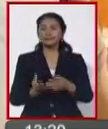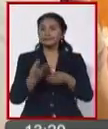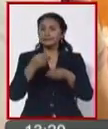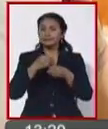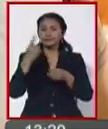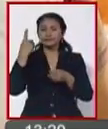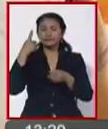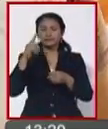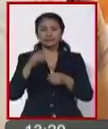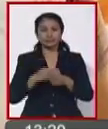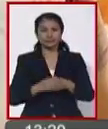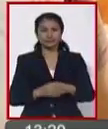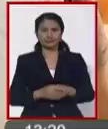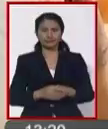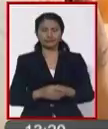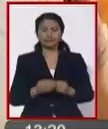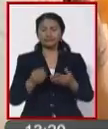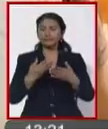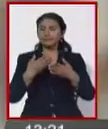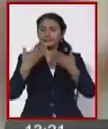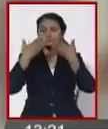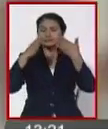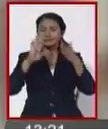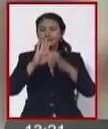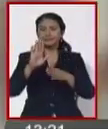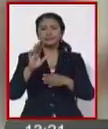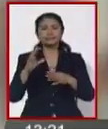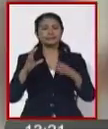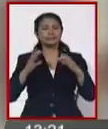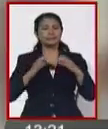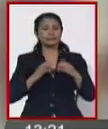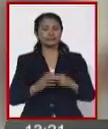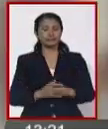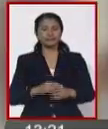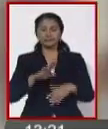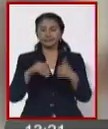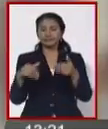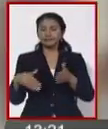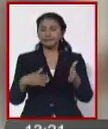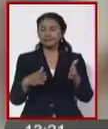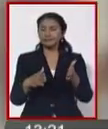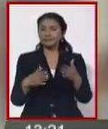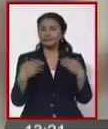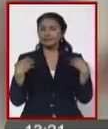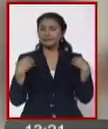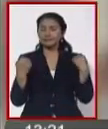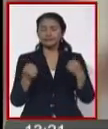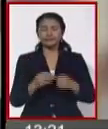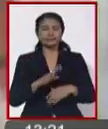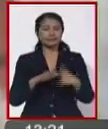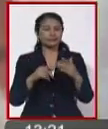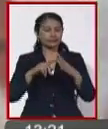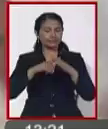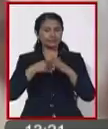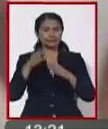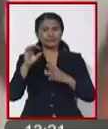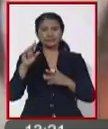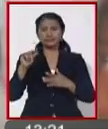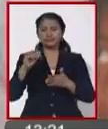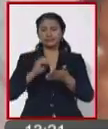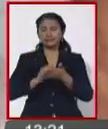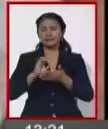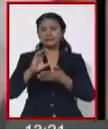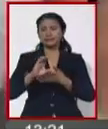incluyendo para que ella pueda descubrir su talento. Pero todo logro tiene un camino de esfuerzos y sacrificios. Todo empezó el 20